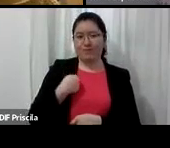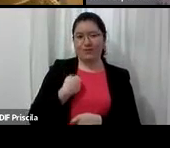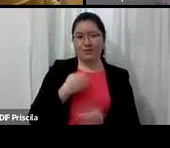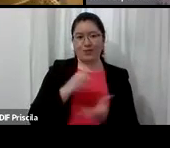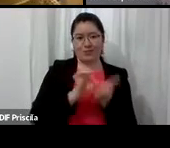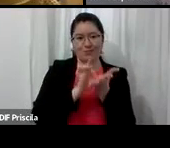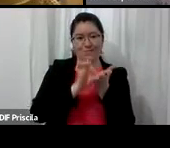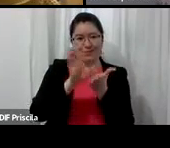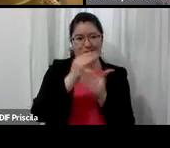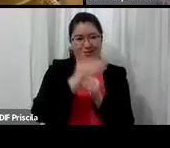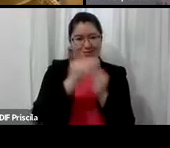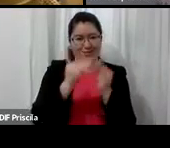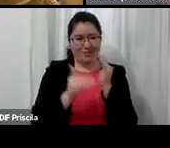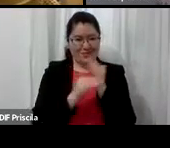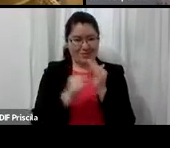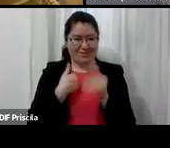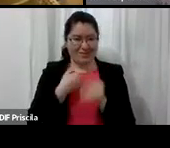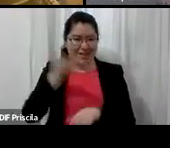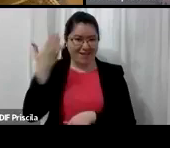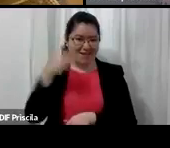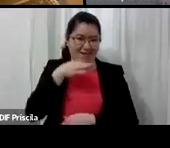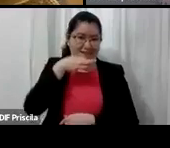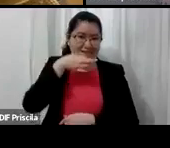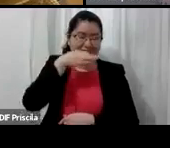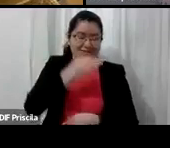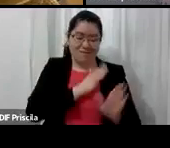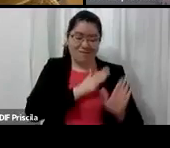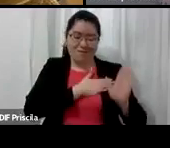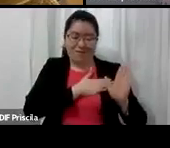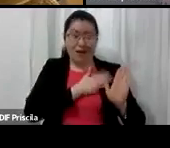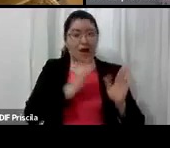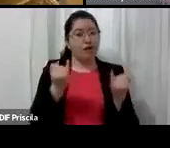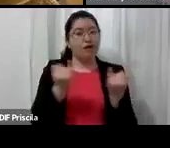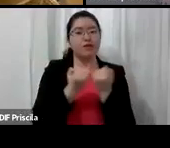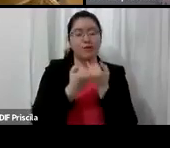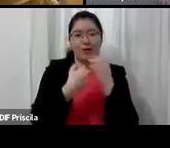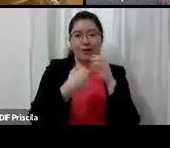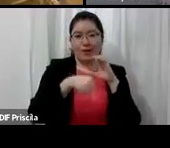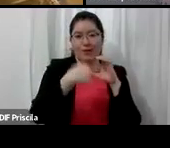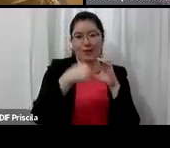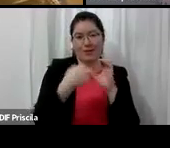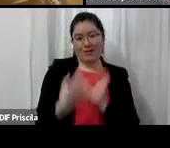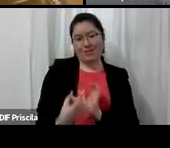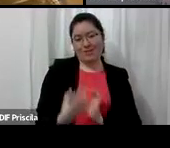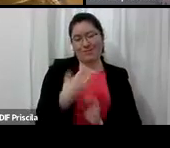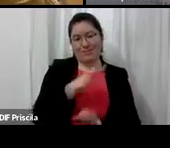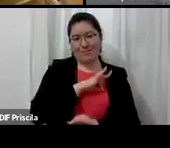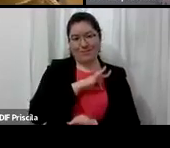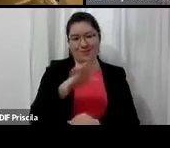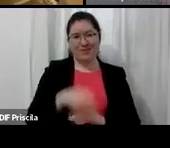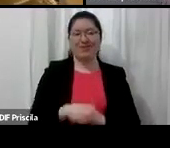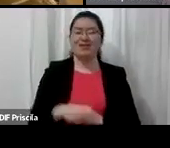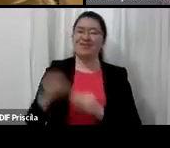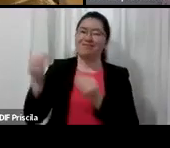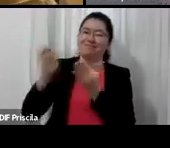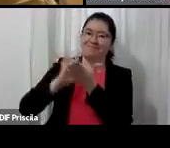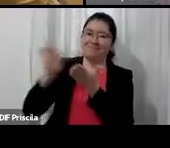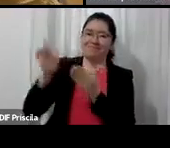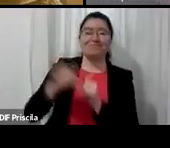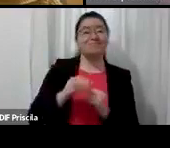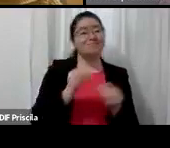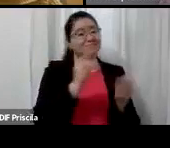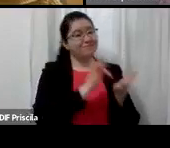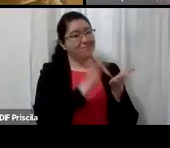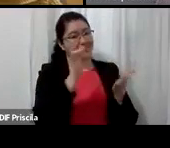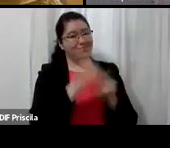pues también ahí está mi correo y todo para que puedan en todo caso conectar. Muchísimas gracias. Que estés muy